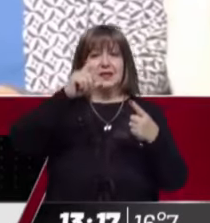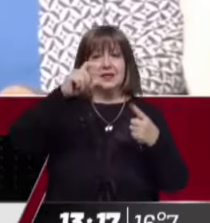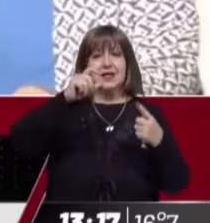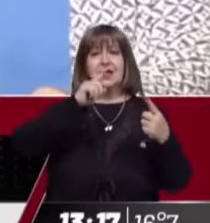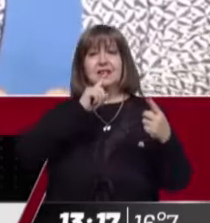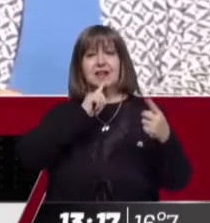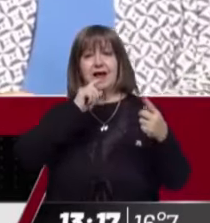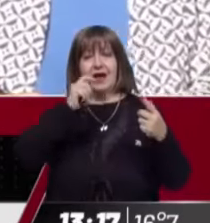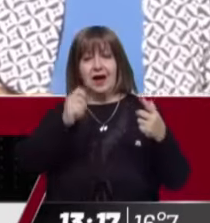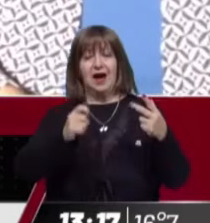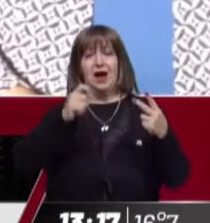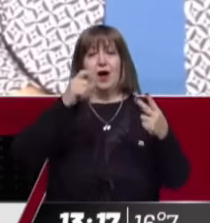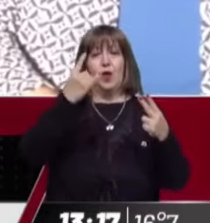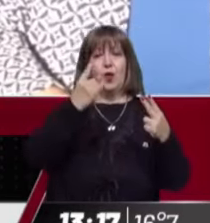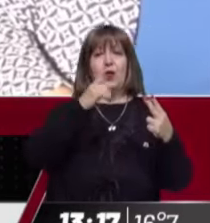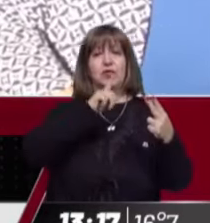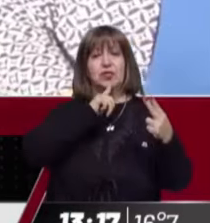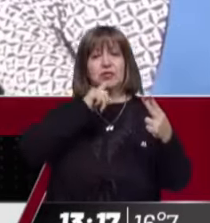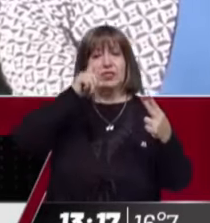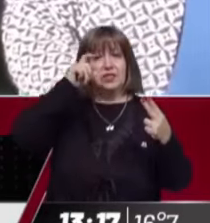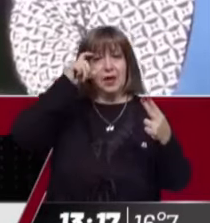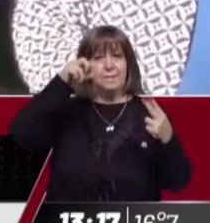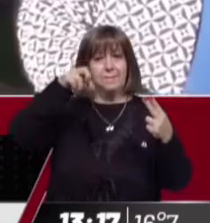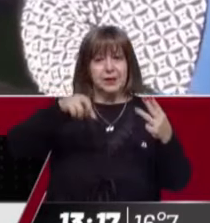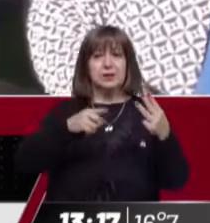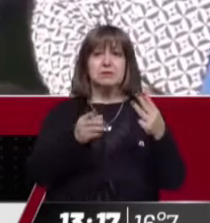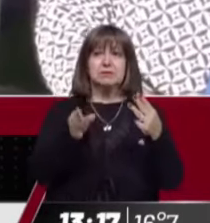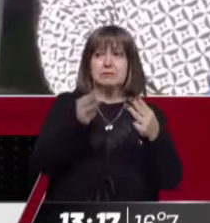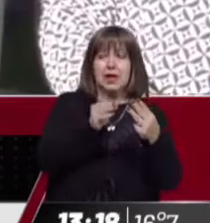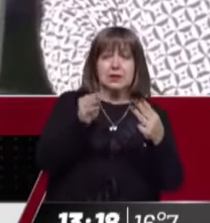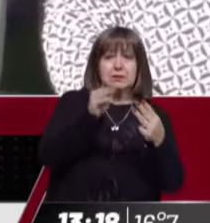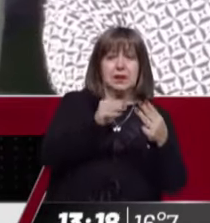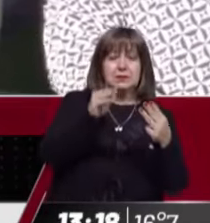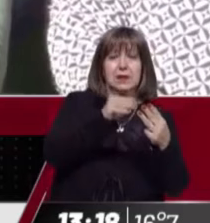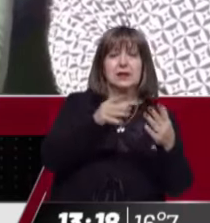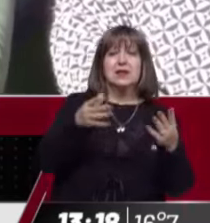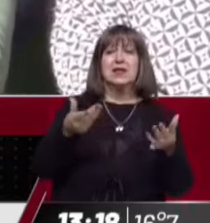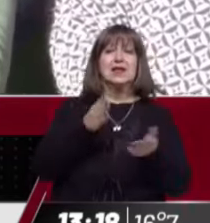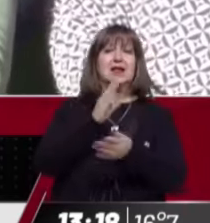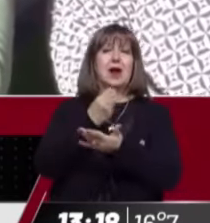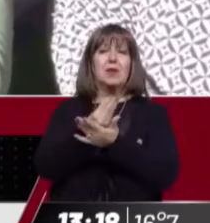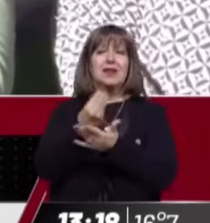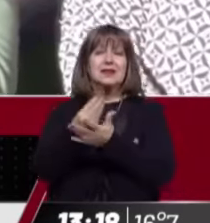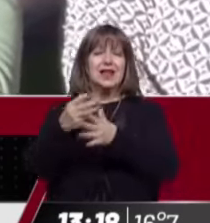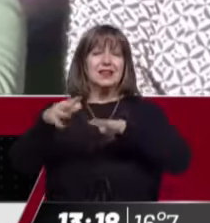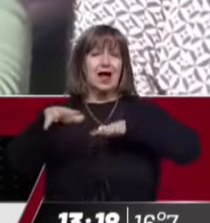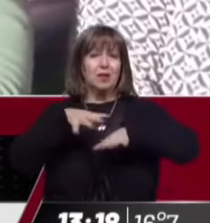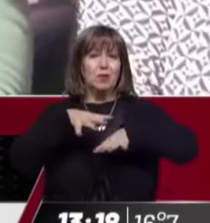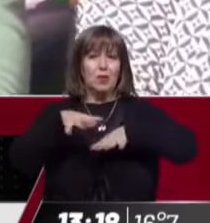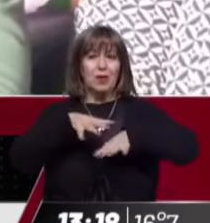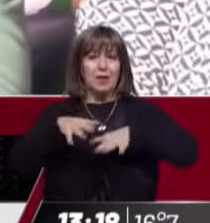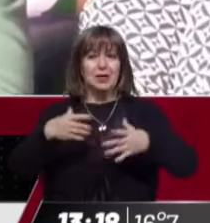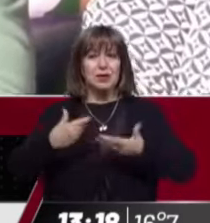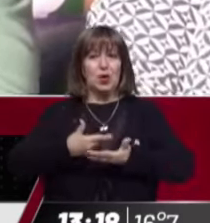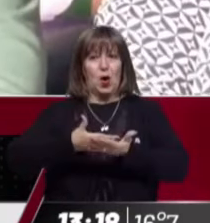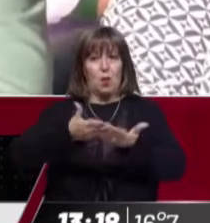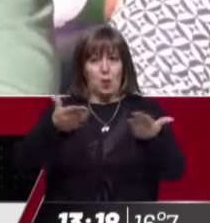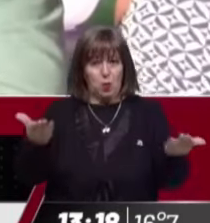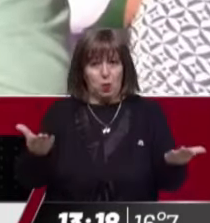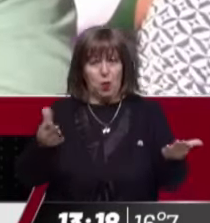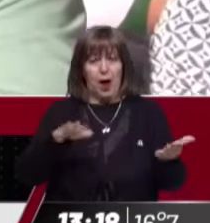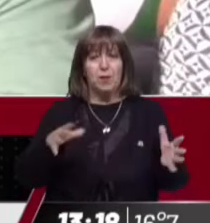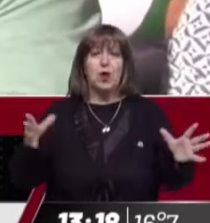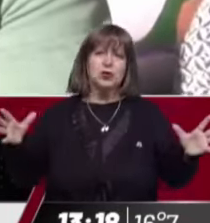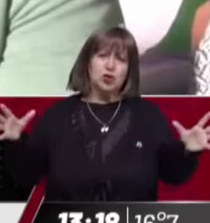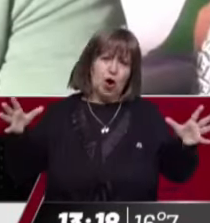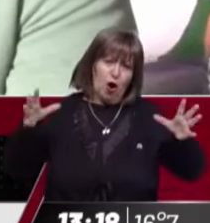la CTA autónoma y la UTEP, que representa a los movimientos populares, a las organizaciones sociales, hemos decidido